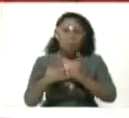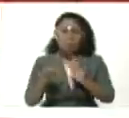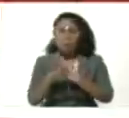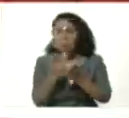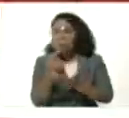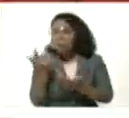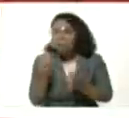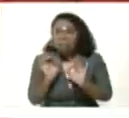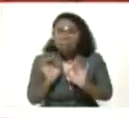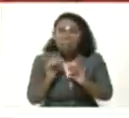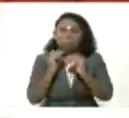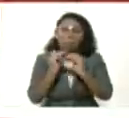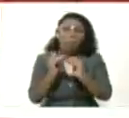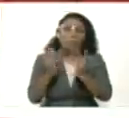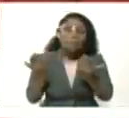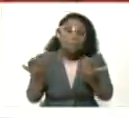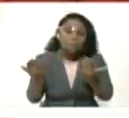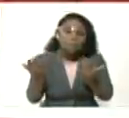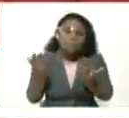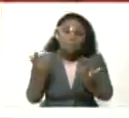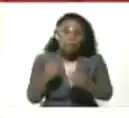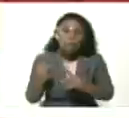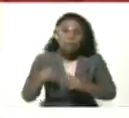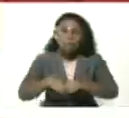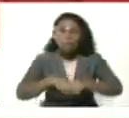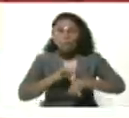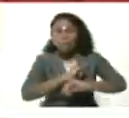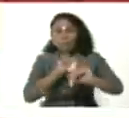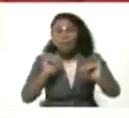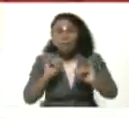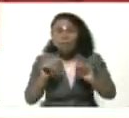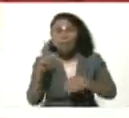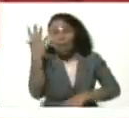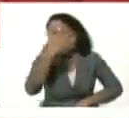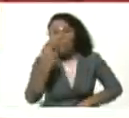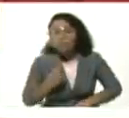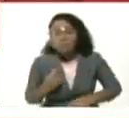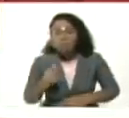nada. Acabando con la juventud en cualquier lugar del mundo.